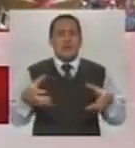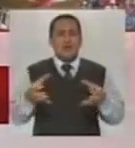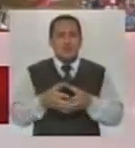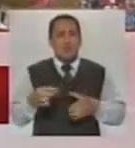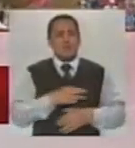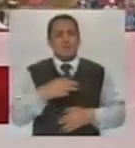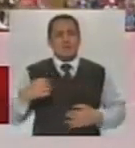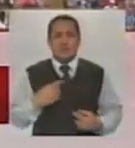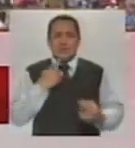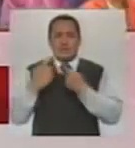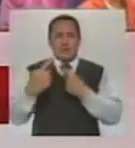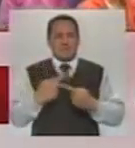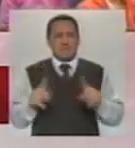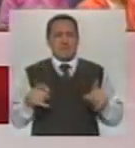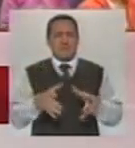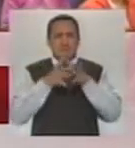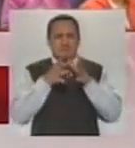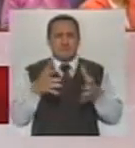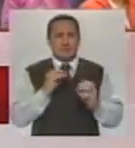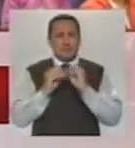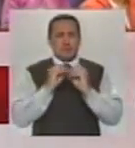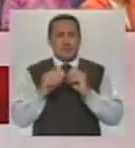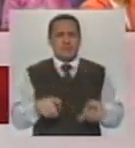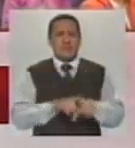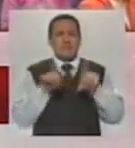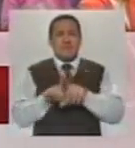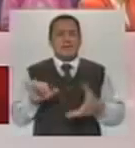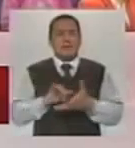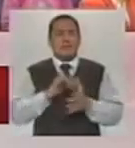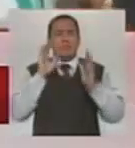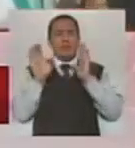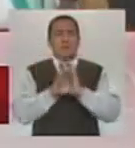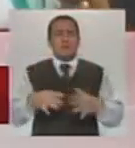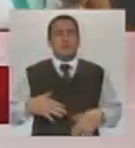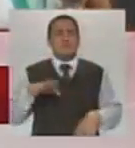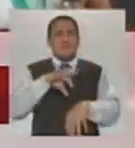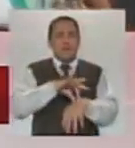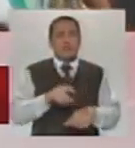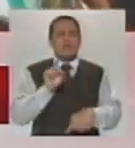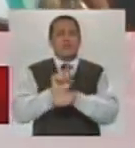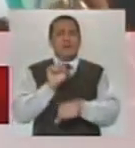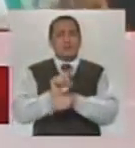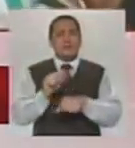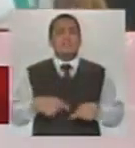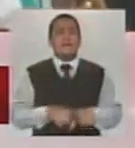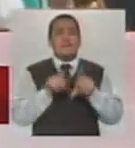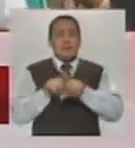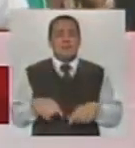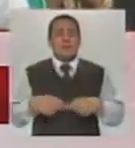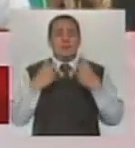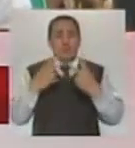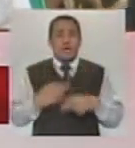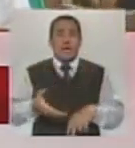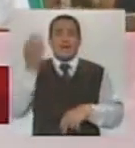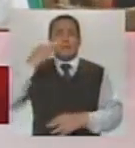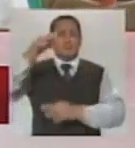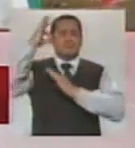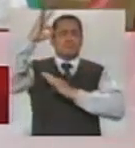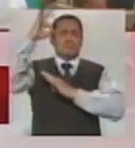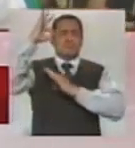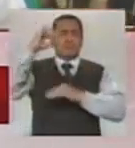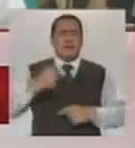pero vemos que hay conflictos que no se resuelven en sectores cruciales como la salud y la educación. Incluso hemos visto usted en un meeting en Huánuco